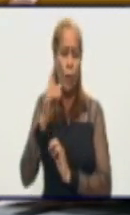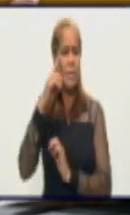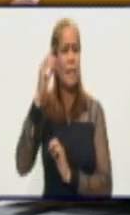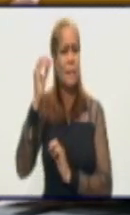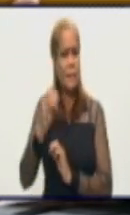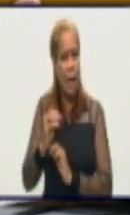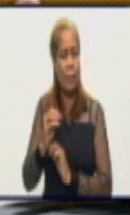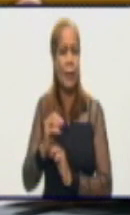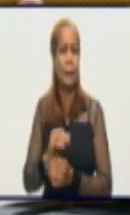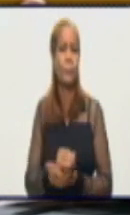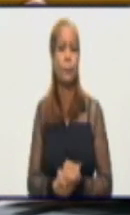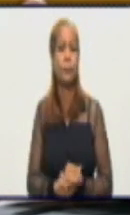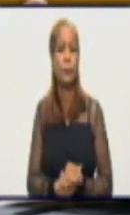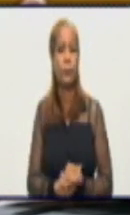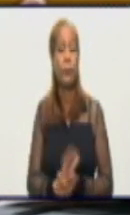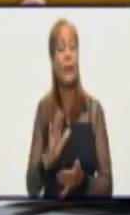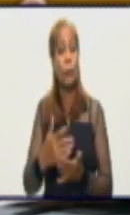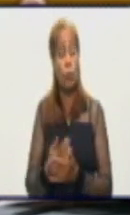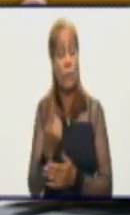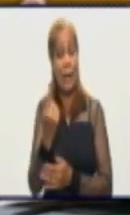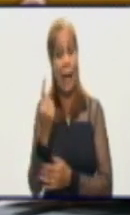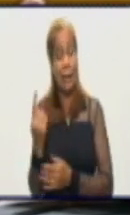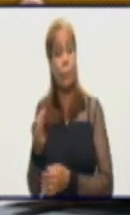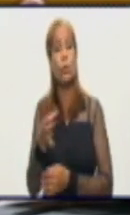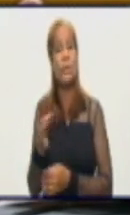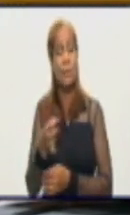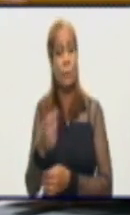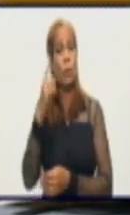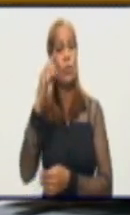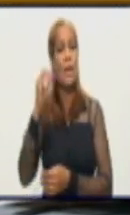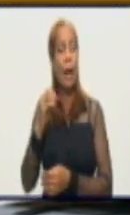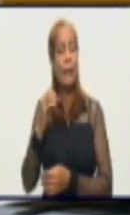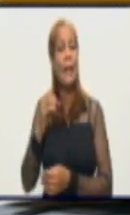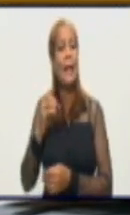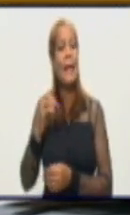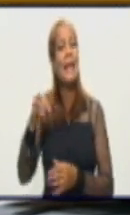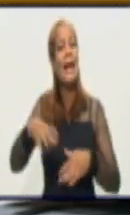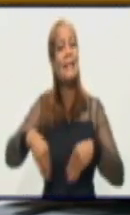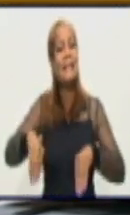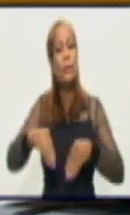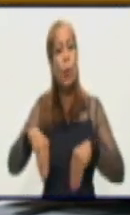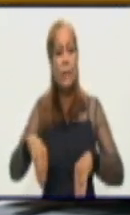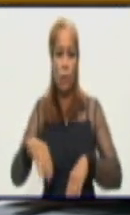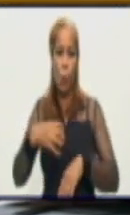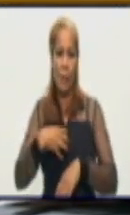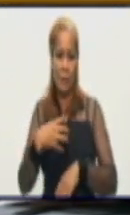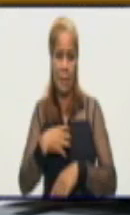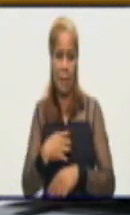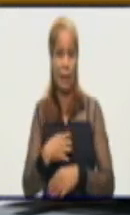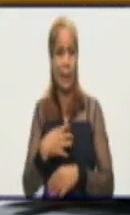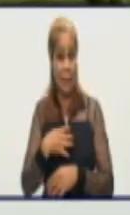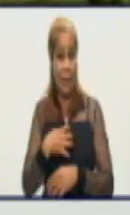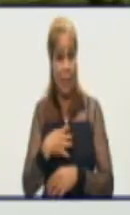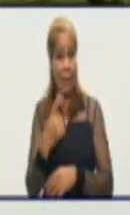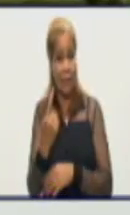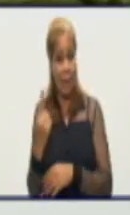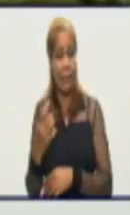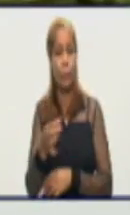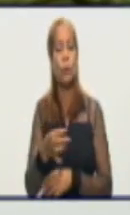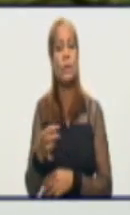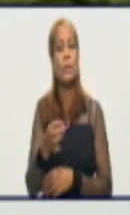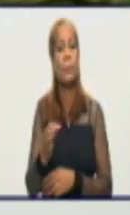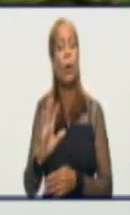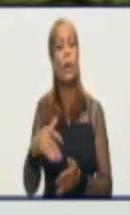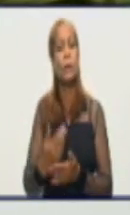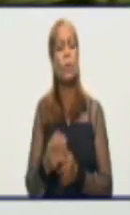que potencializar determinadas medidas de contención. Siguen siendo las medidas fundamentales que siempre hablamos, que